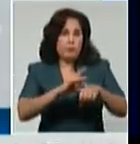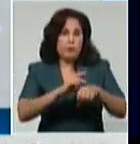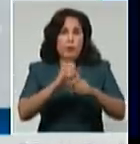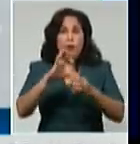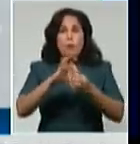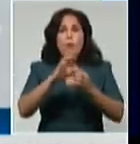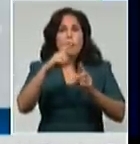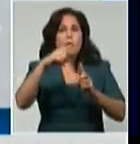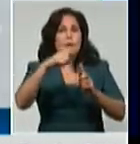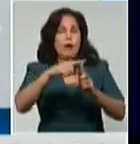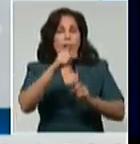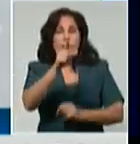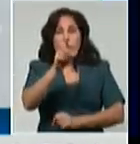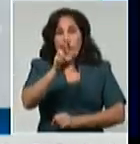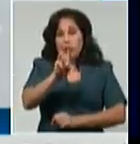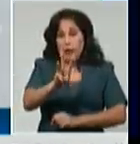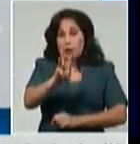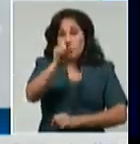Guantánamo con 3,